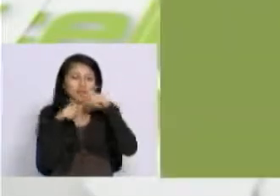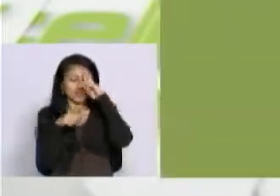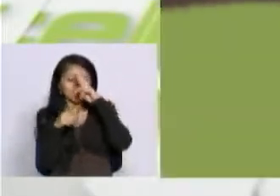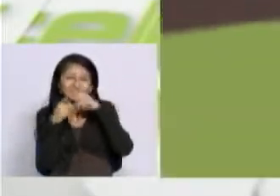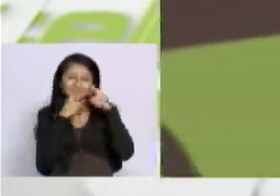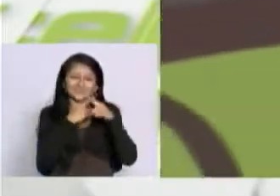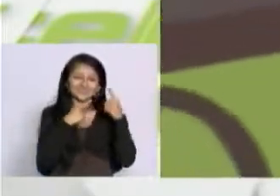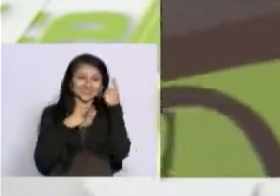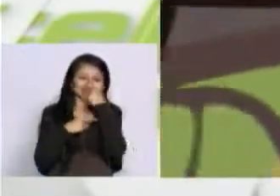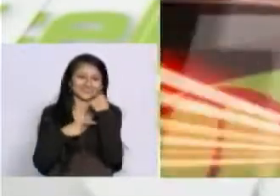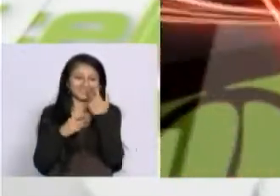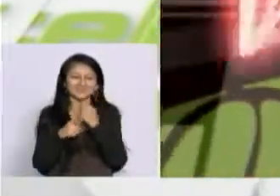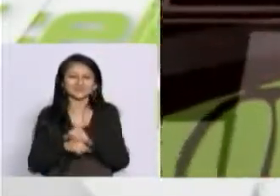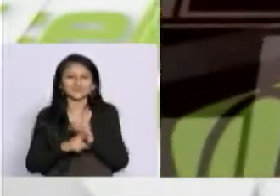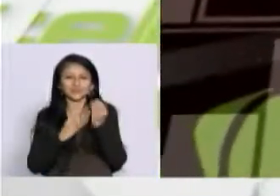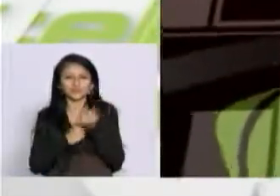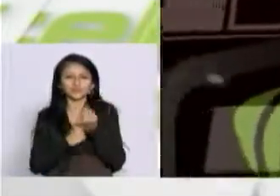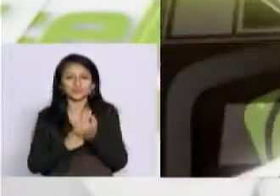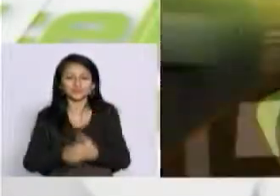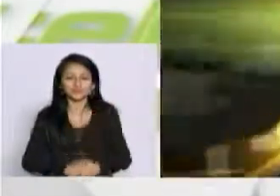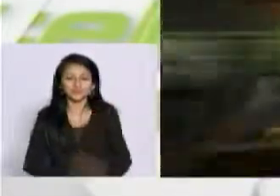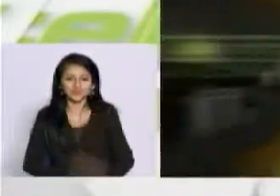diversidad.